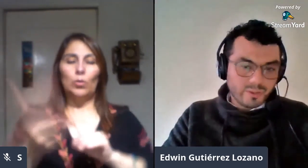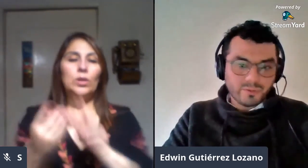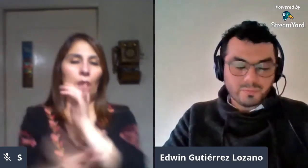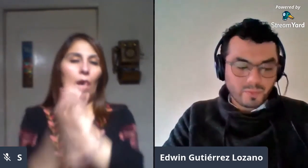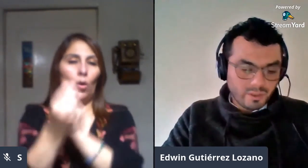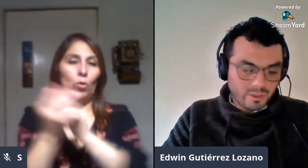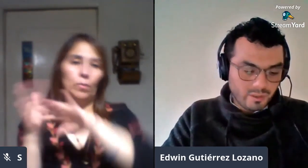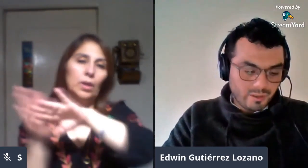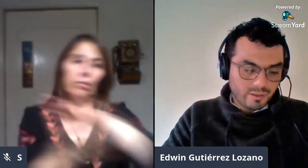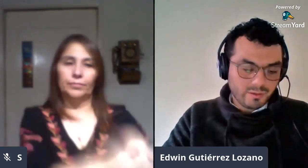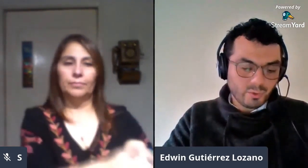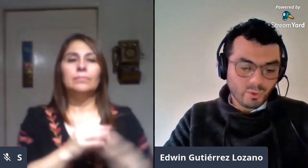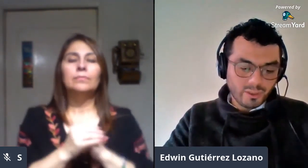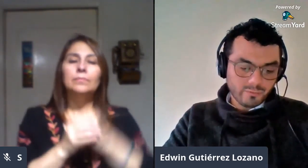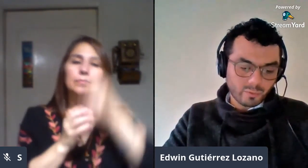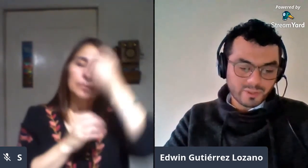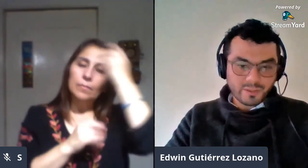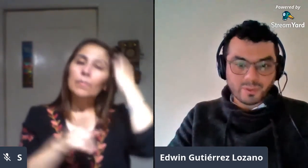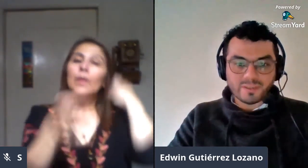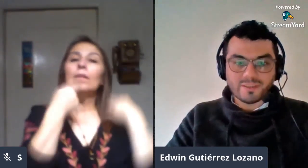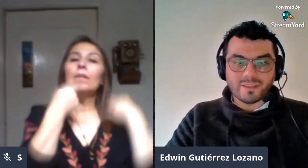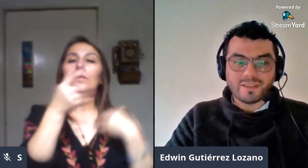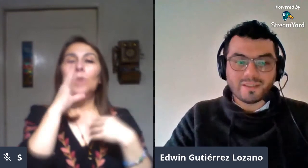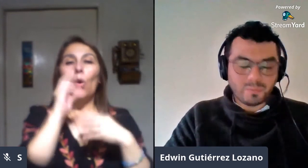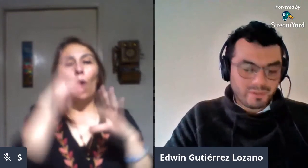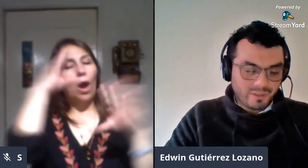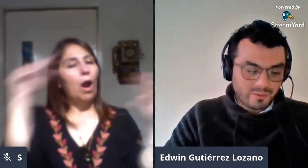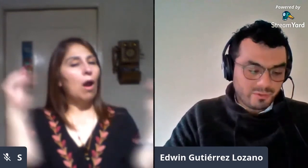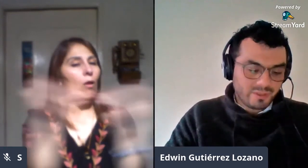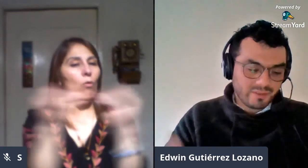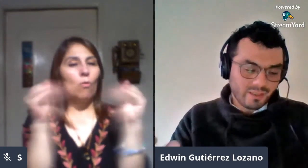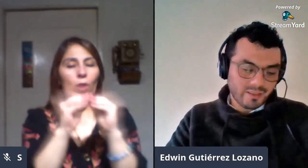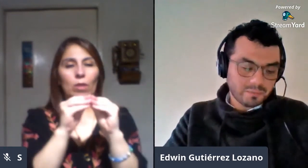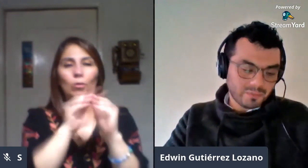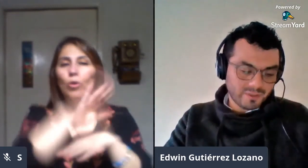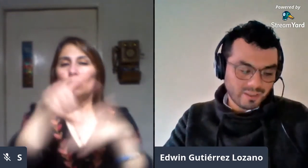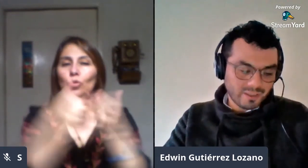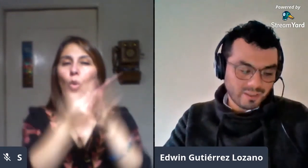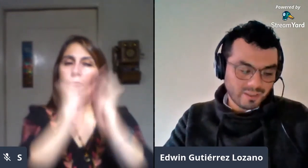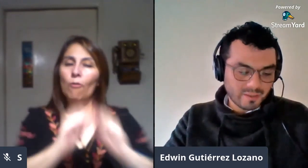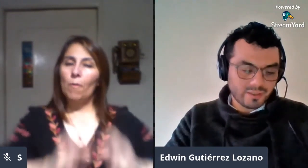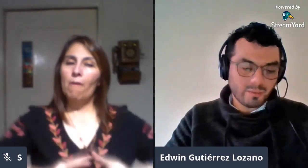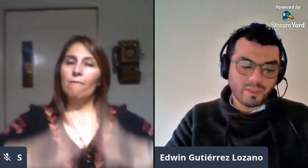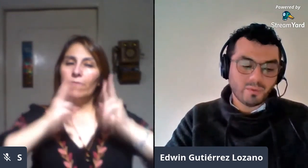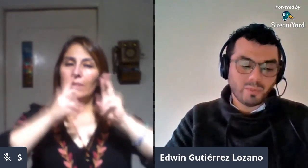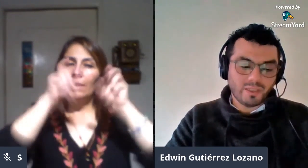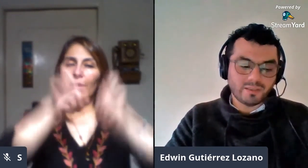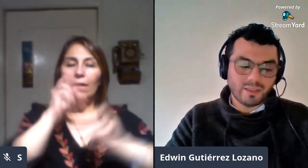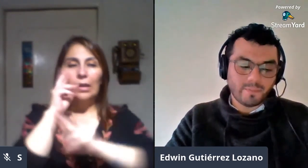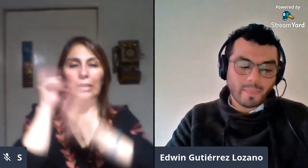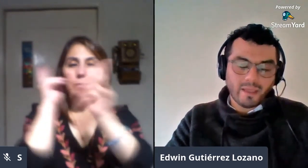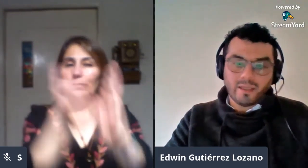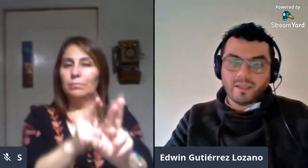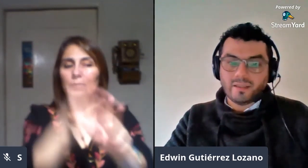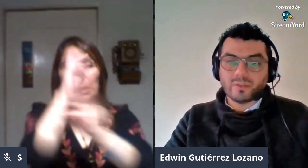Totalmente de acuerdo. Todas las formas de vida se tienen que respetar, ¿no? Y desde acá se hace ese llamado para